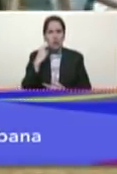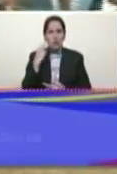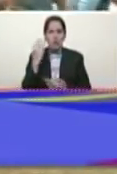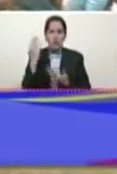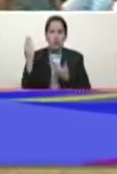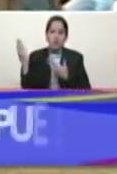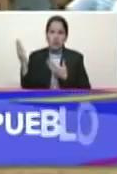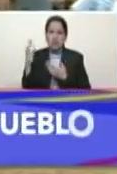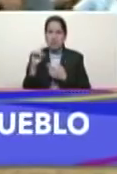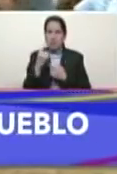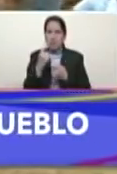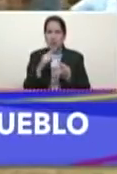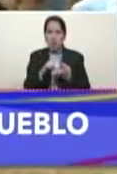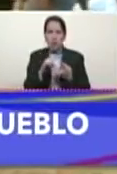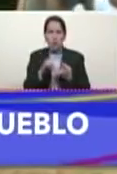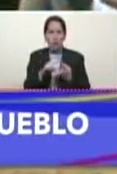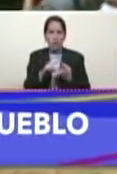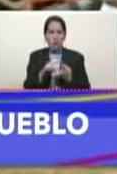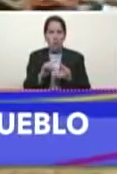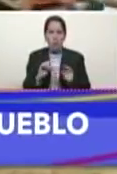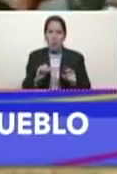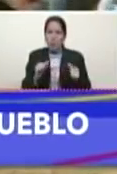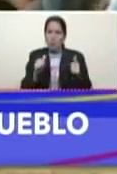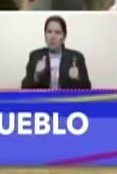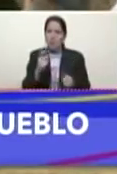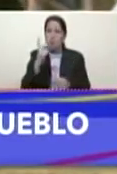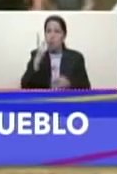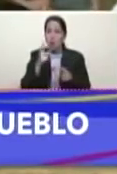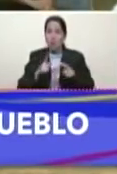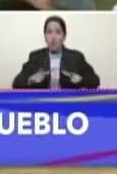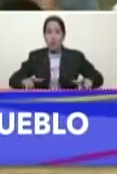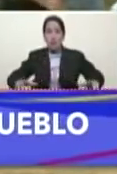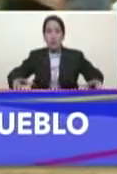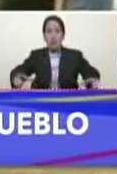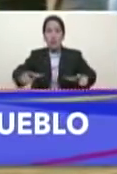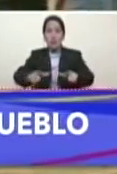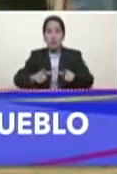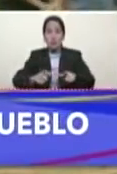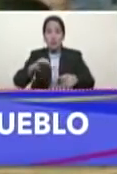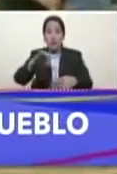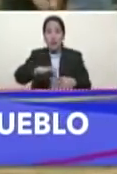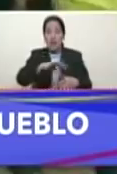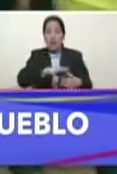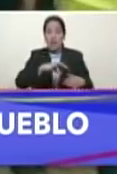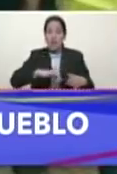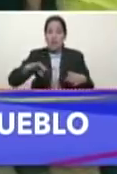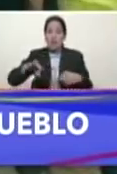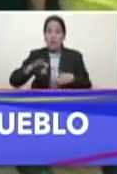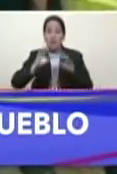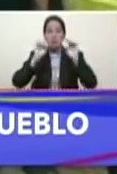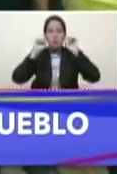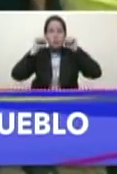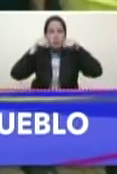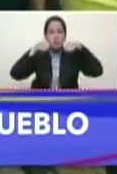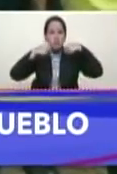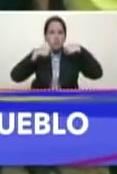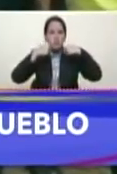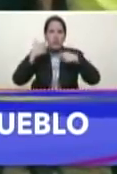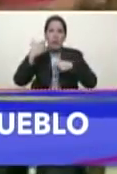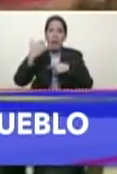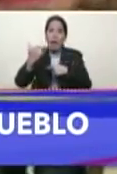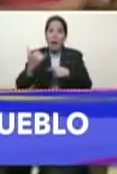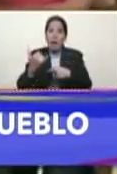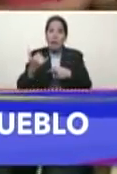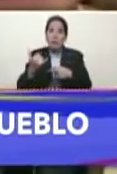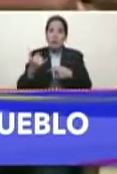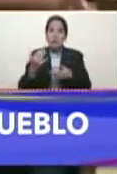esta primera fase estamos iniciando con estas 2.000 hectáreas, que vienen a sembrarse con 40.000 kilos de semillas de maíz guanape, que está aportando